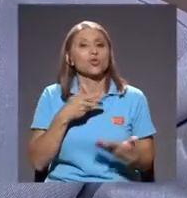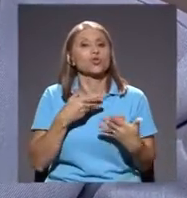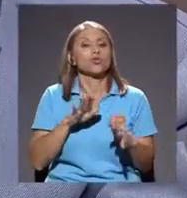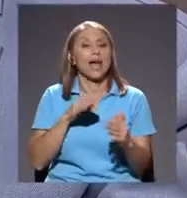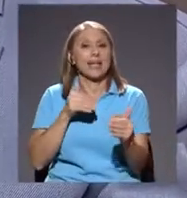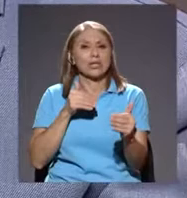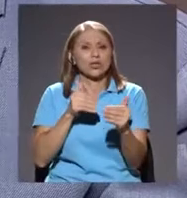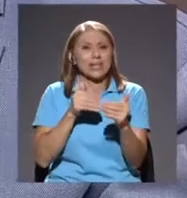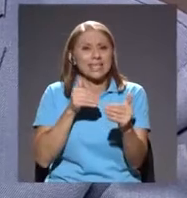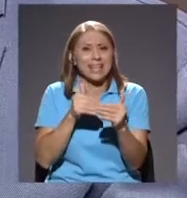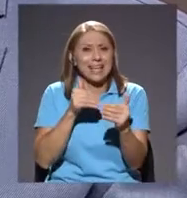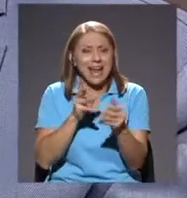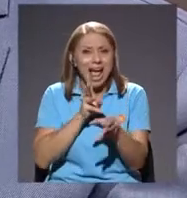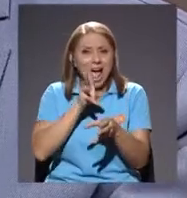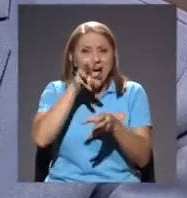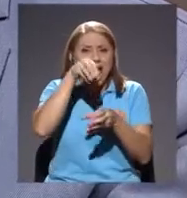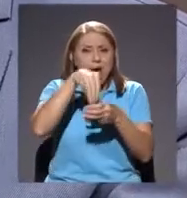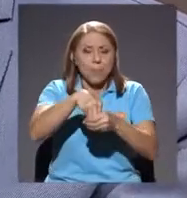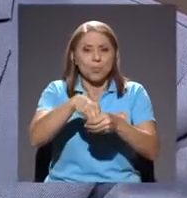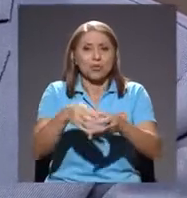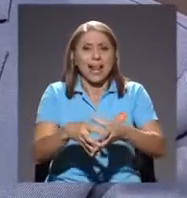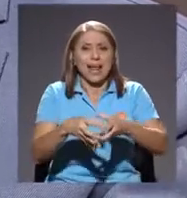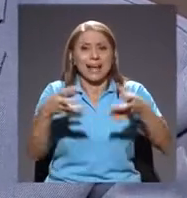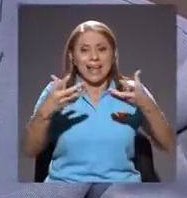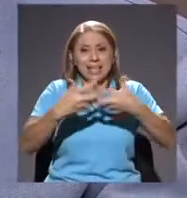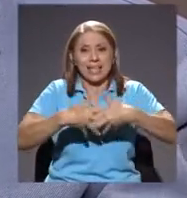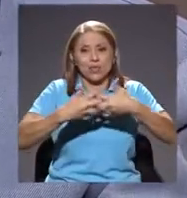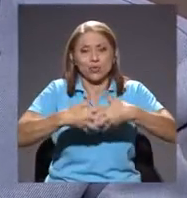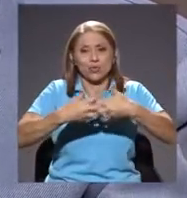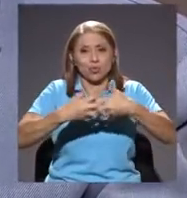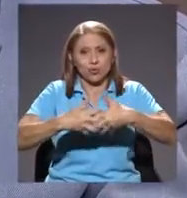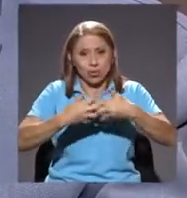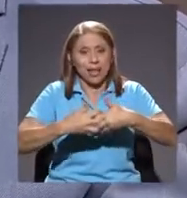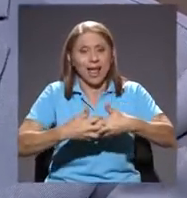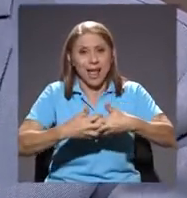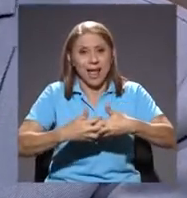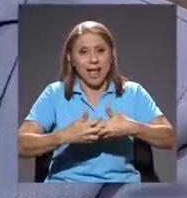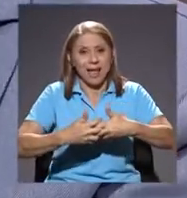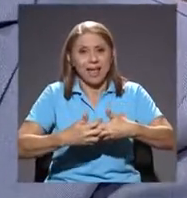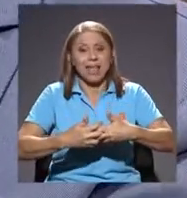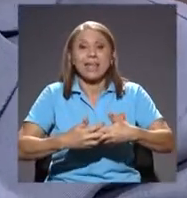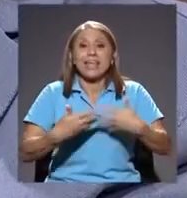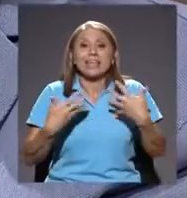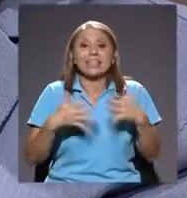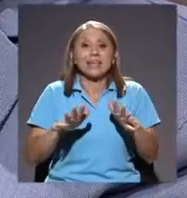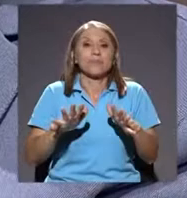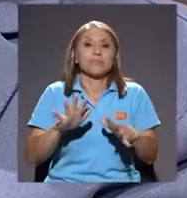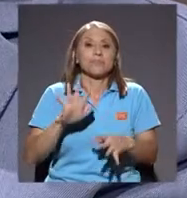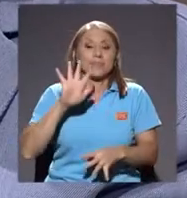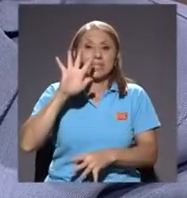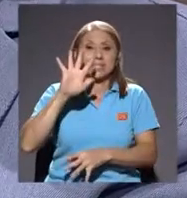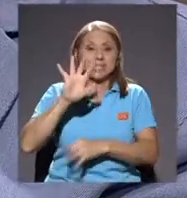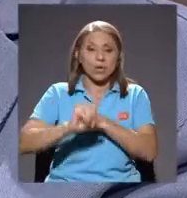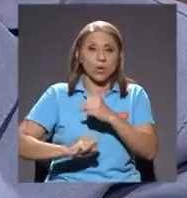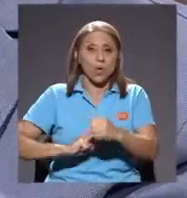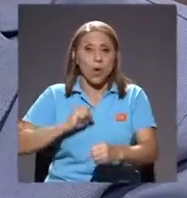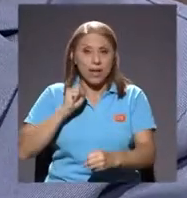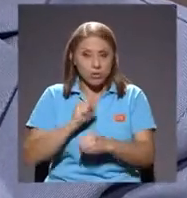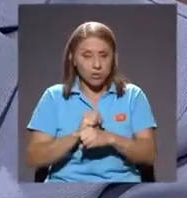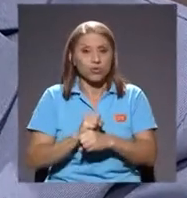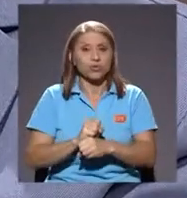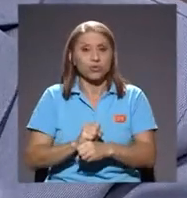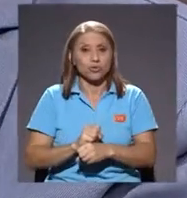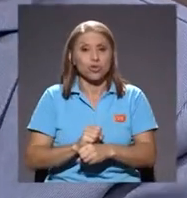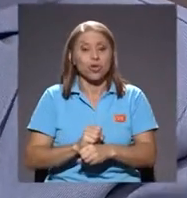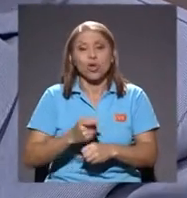a esta a esta gran industria que se está instalando en el país y nos llevamos cinco años cinco